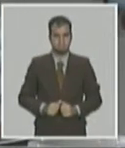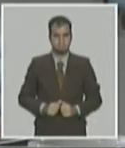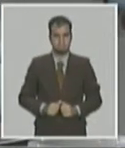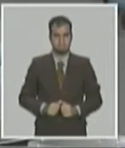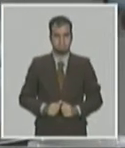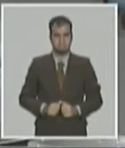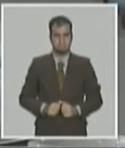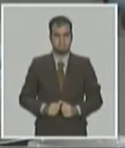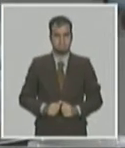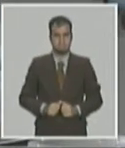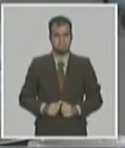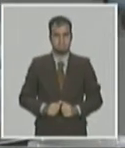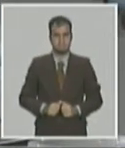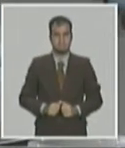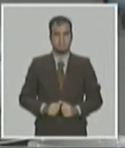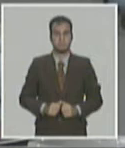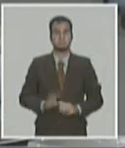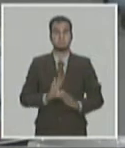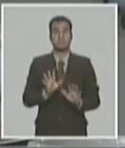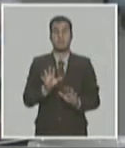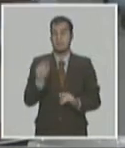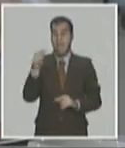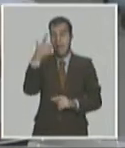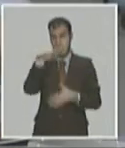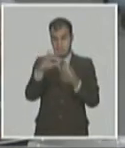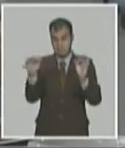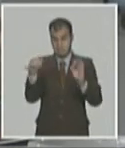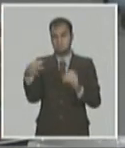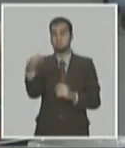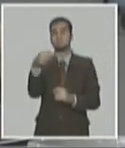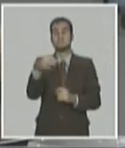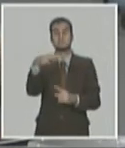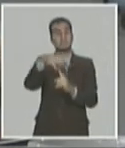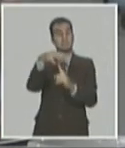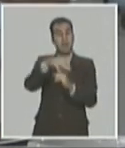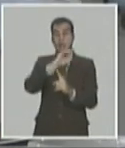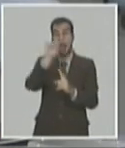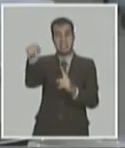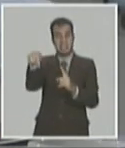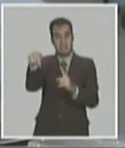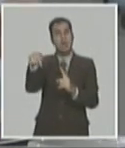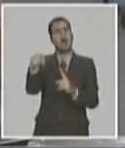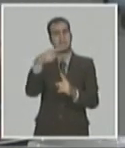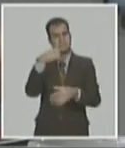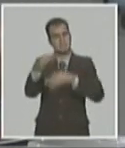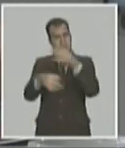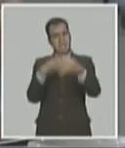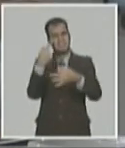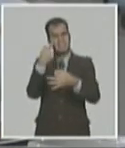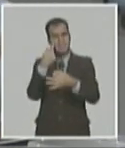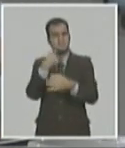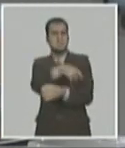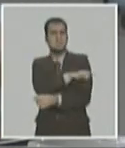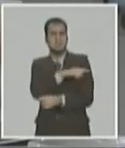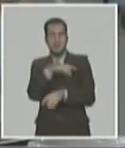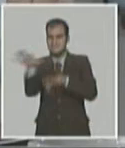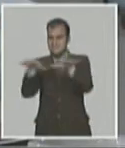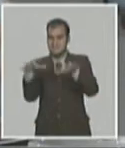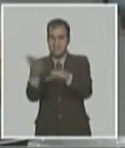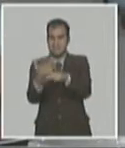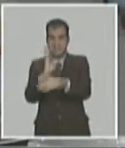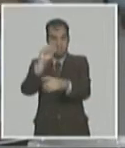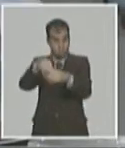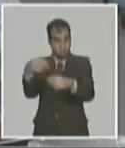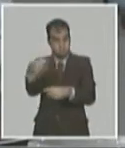partido de San Cristóbal, un sistema que tiene de vinculación con los consejos populares, con los factores allí del barrio, donde están identificando un grupo de